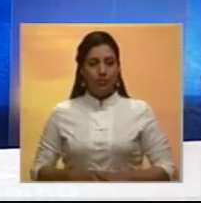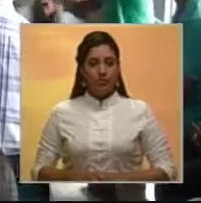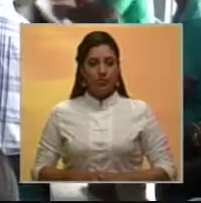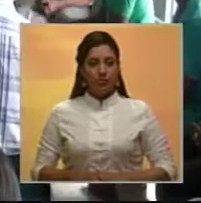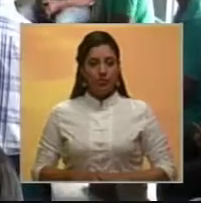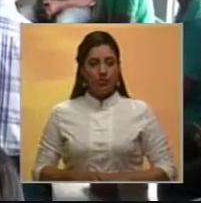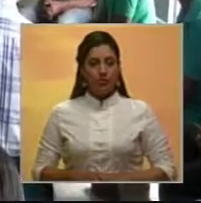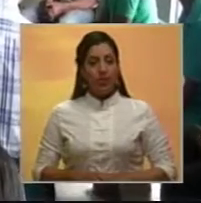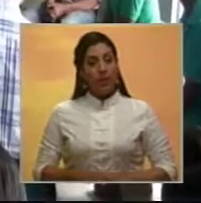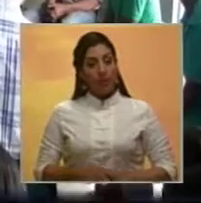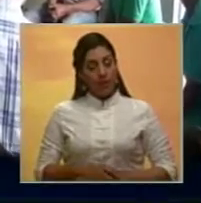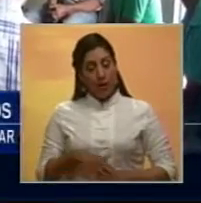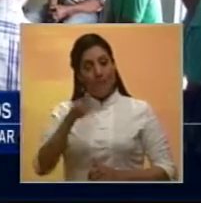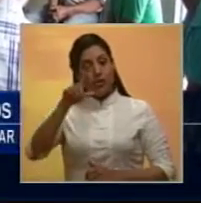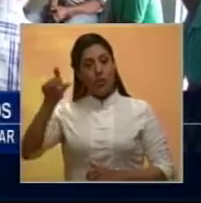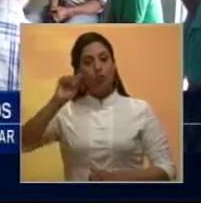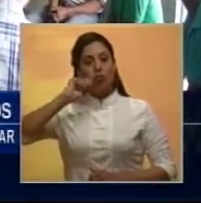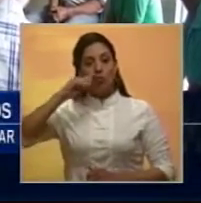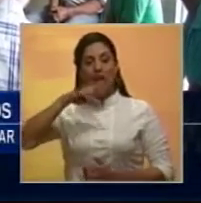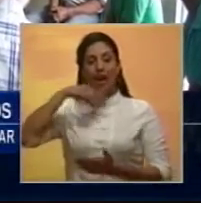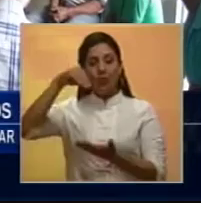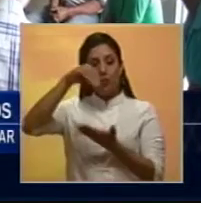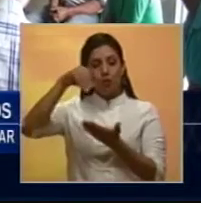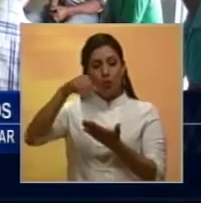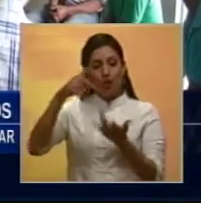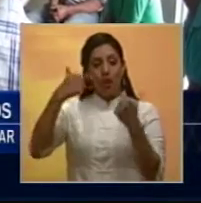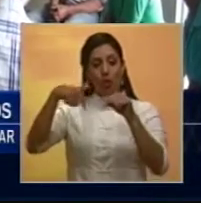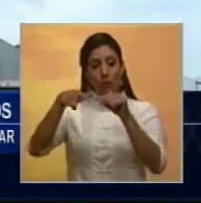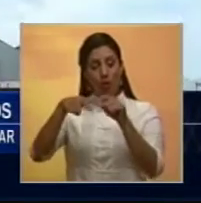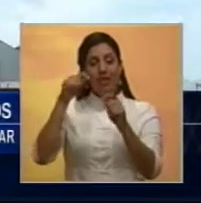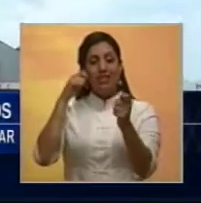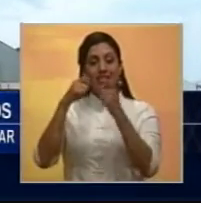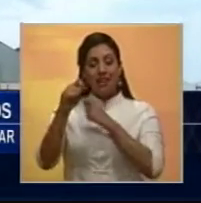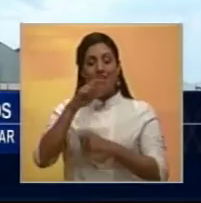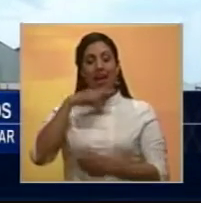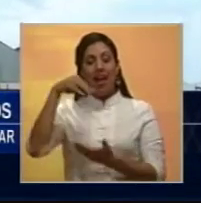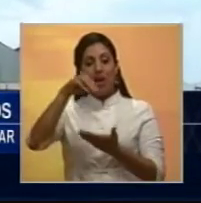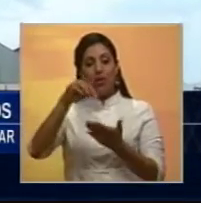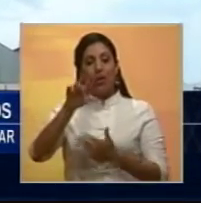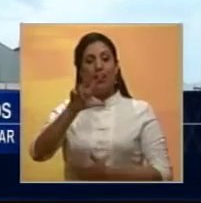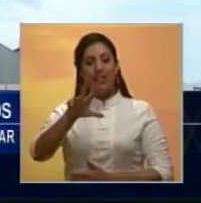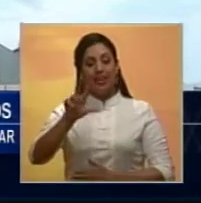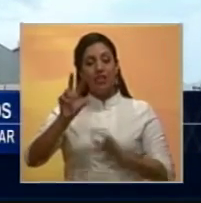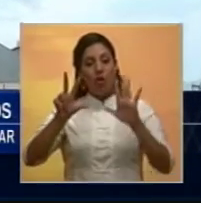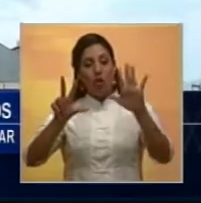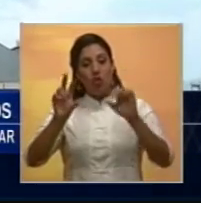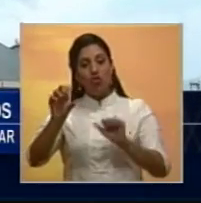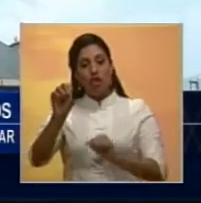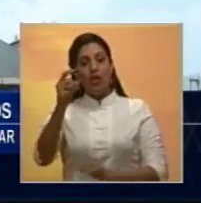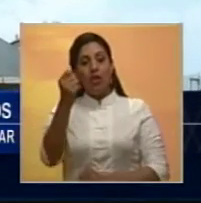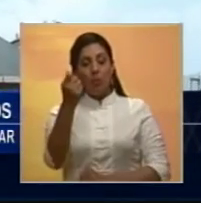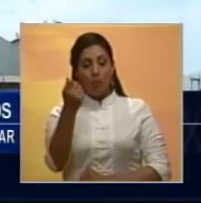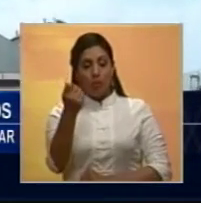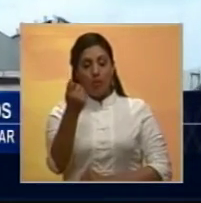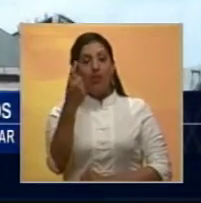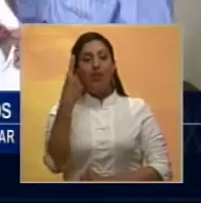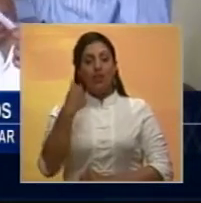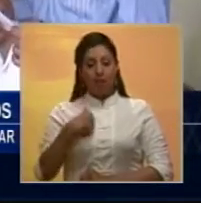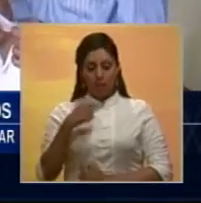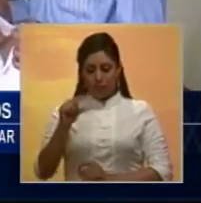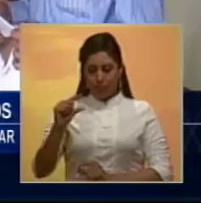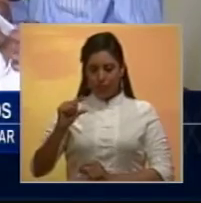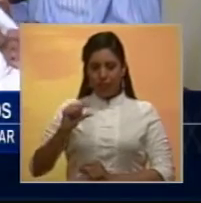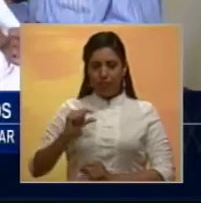detalles. Cañicultores manifiestan que el central azucarero vende el azúcar a 380 bolívares y a ellos